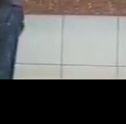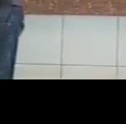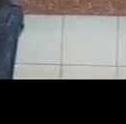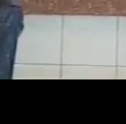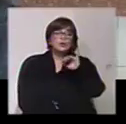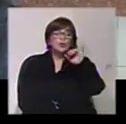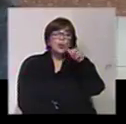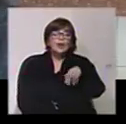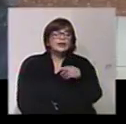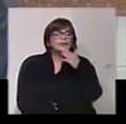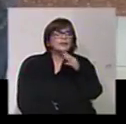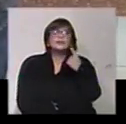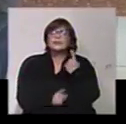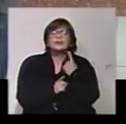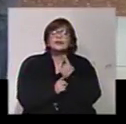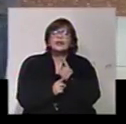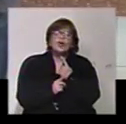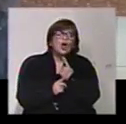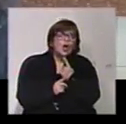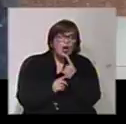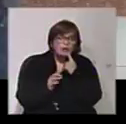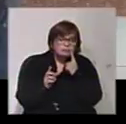primera que te voy a hacer es, ¿cómo se llega al jazz?